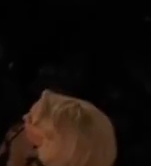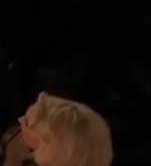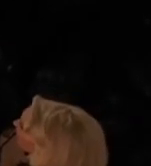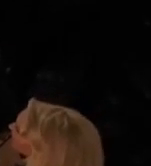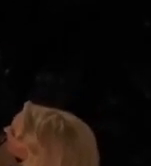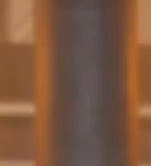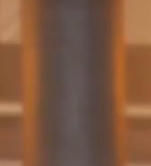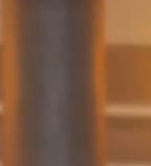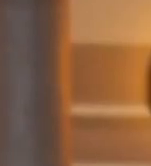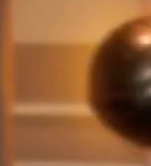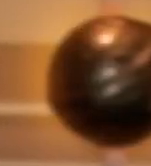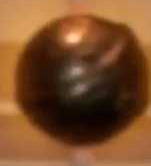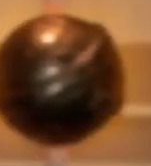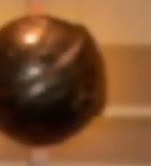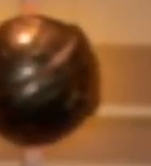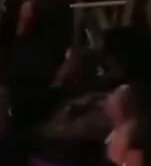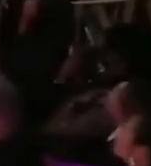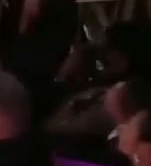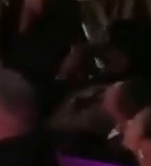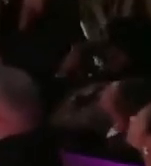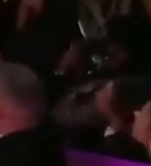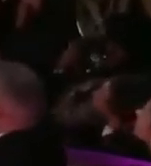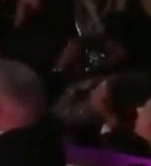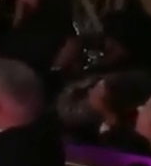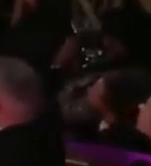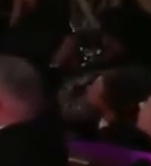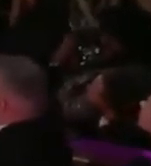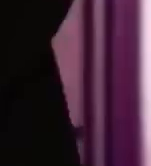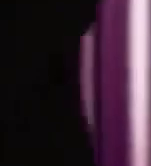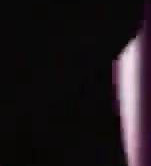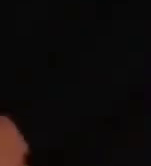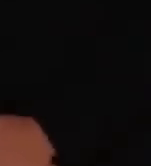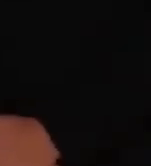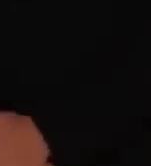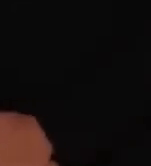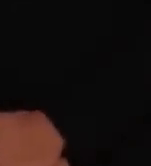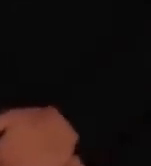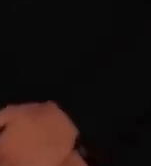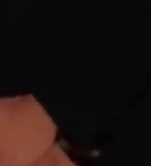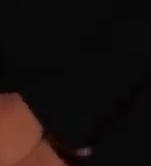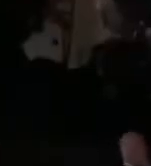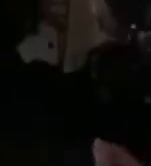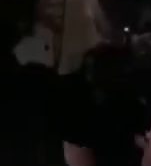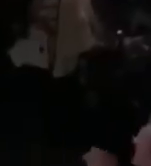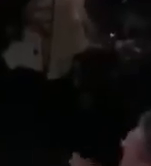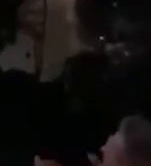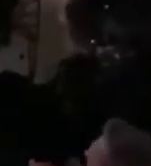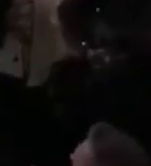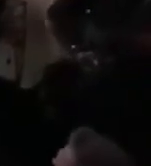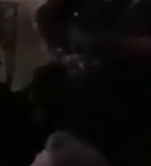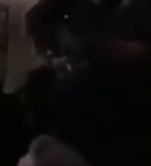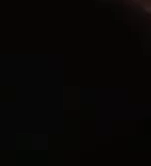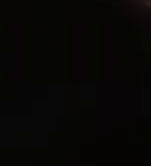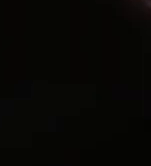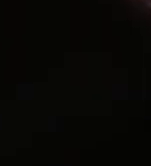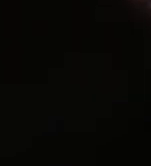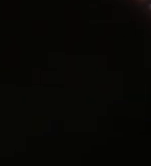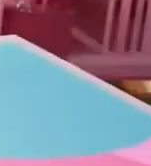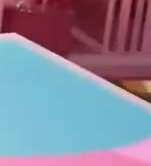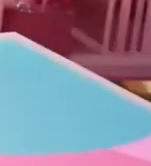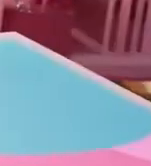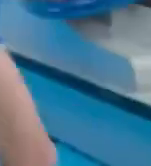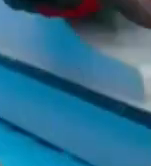la 81ª entrega se presentaron dos nuevas categorías, que fueron inauguradas por la película Barbie y el comediante Ricky Gervais,